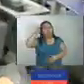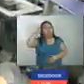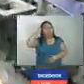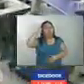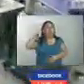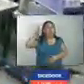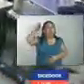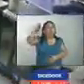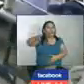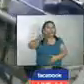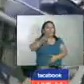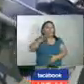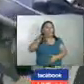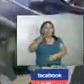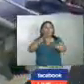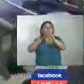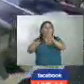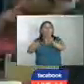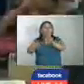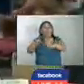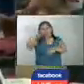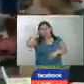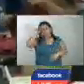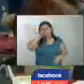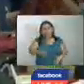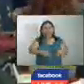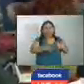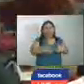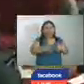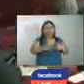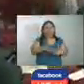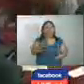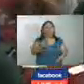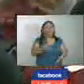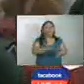para el año 2027 un trabajador que labora en zonas francas culminará con un salario básico.